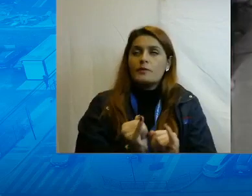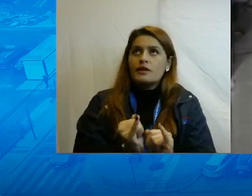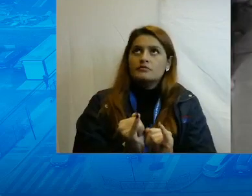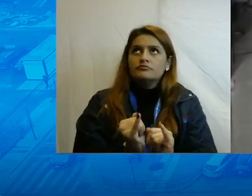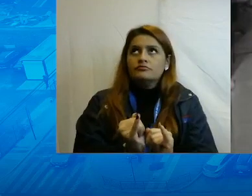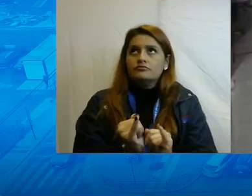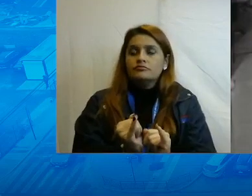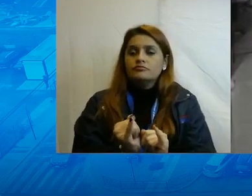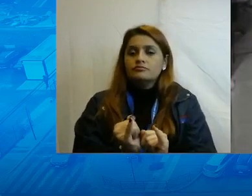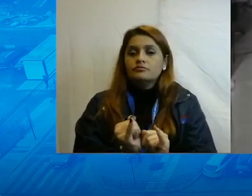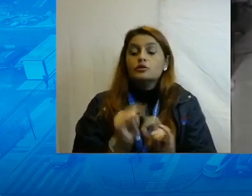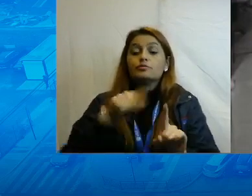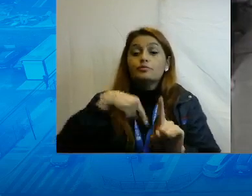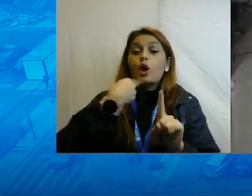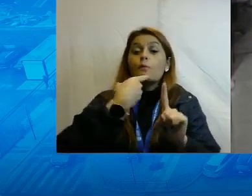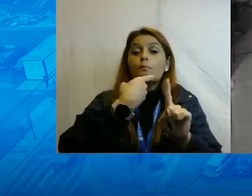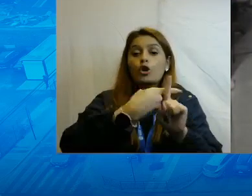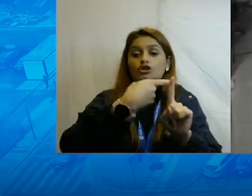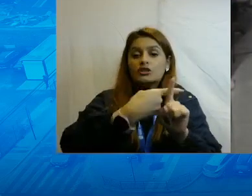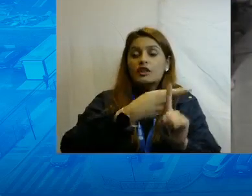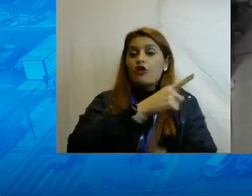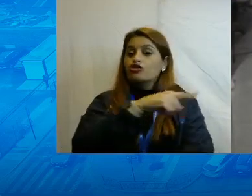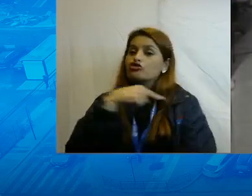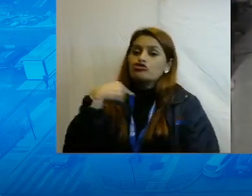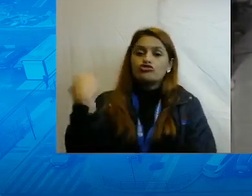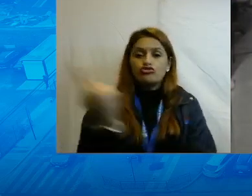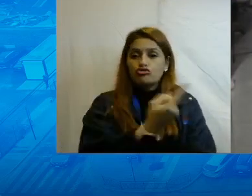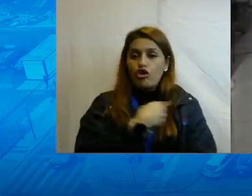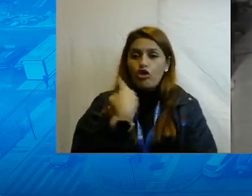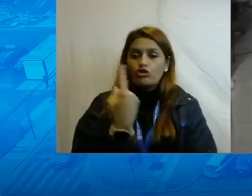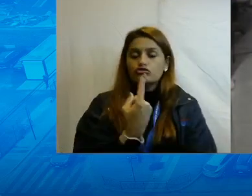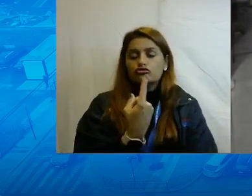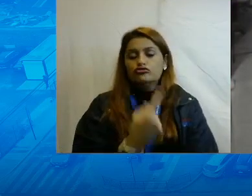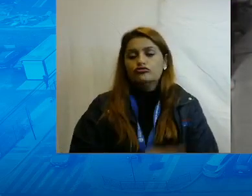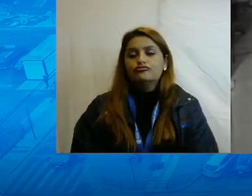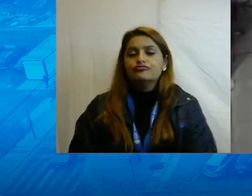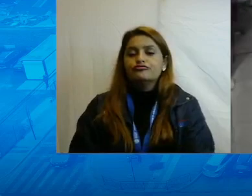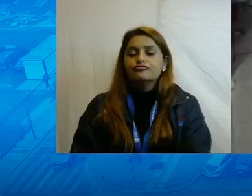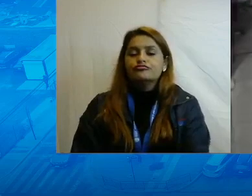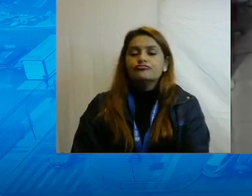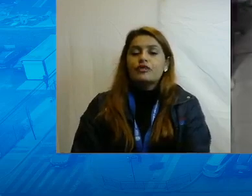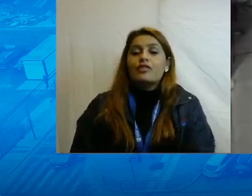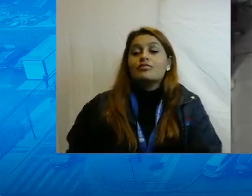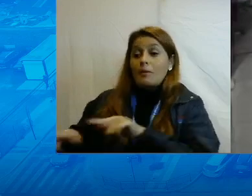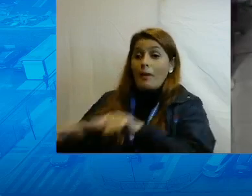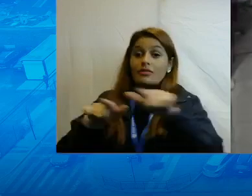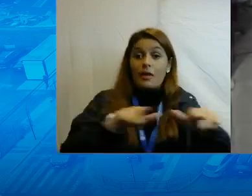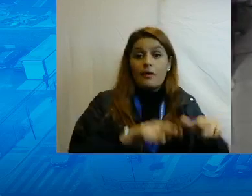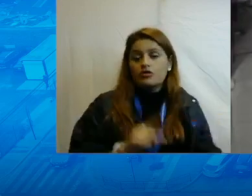emitidos de manera positiva por todas las áreas y los departamentos que tendrían que informar.